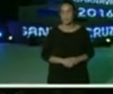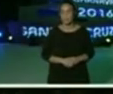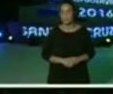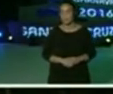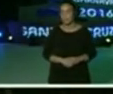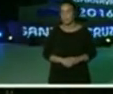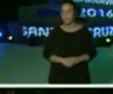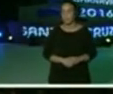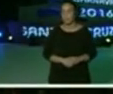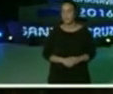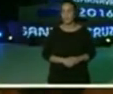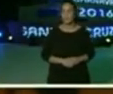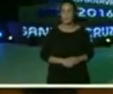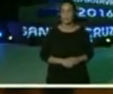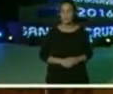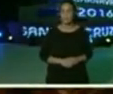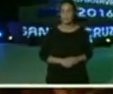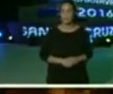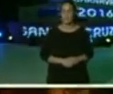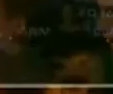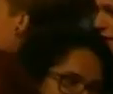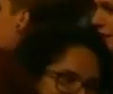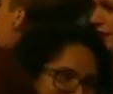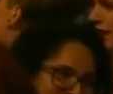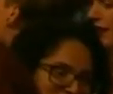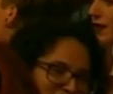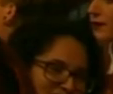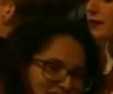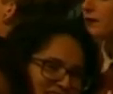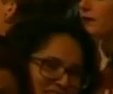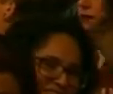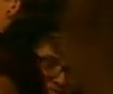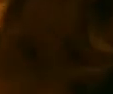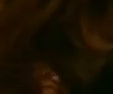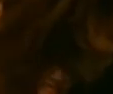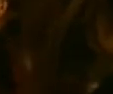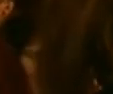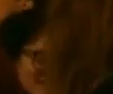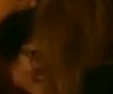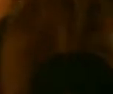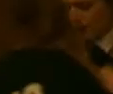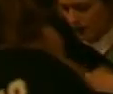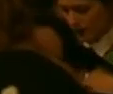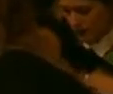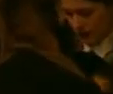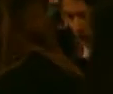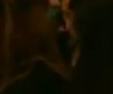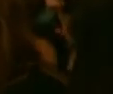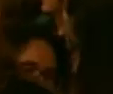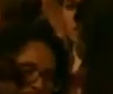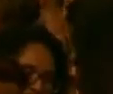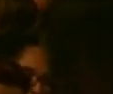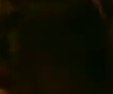se preparan ya para arrancarse con su segundo tema en concurso y les adelanto que no tendrá tampoco desperdicio. Sonido